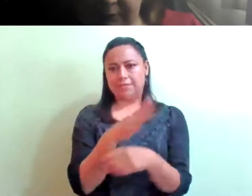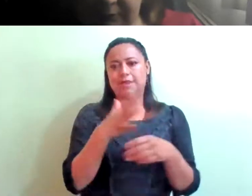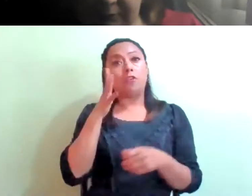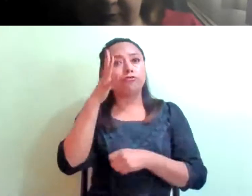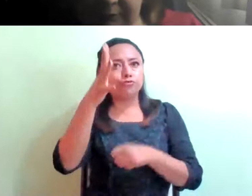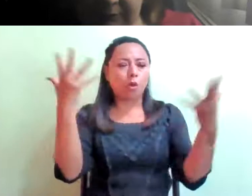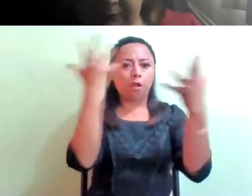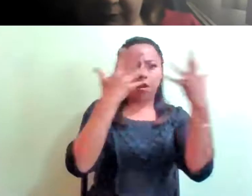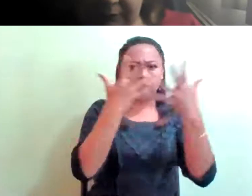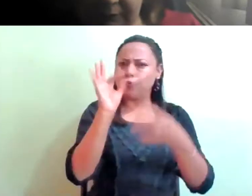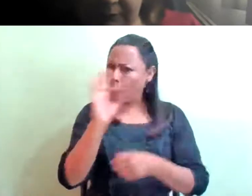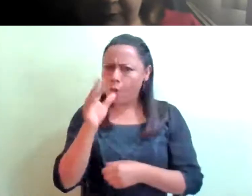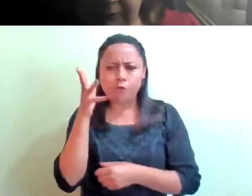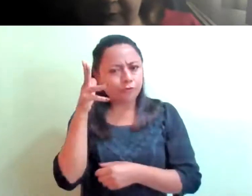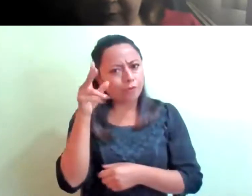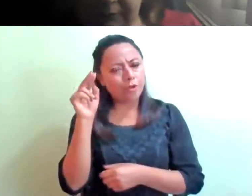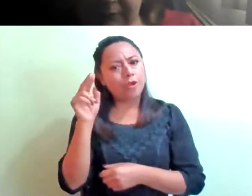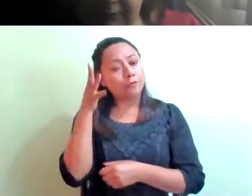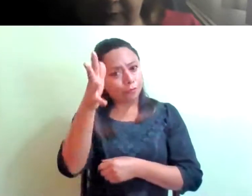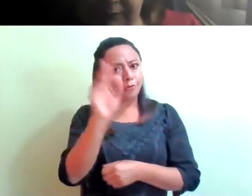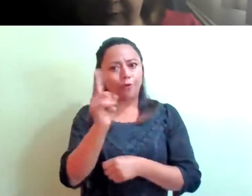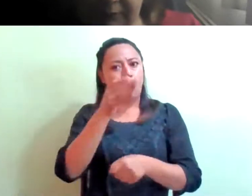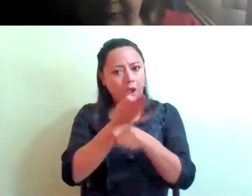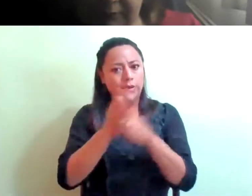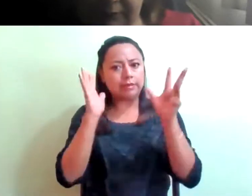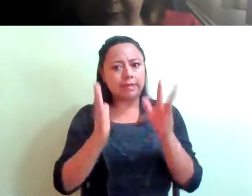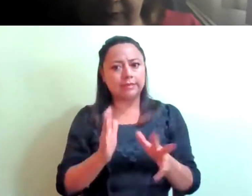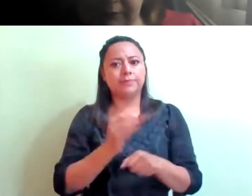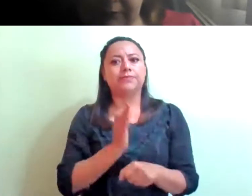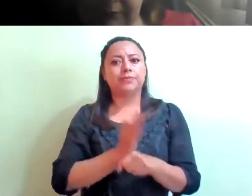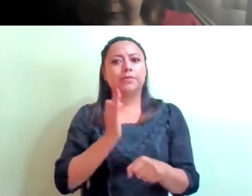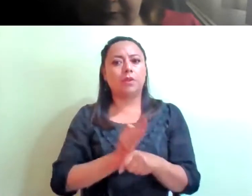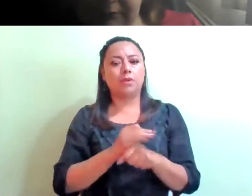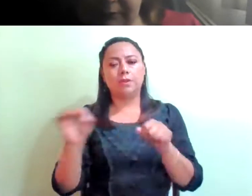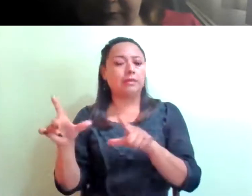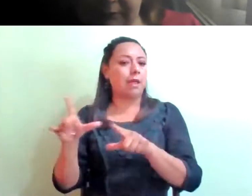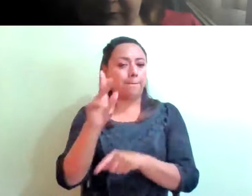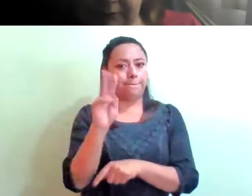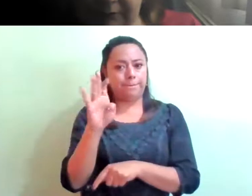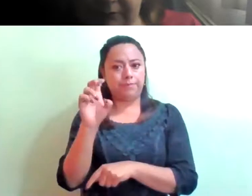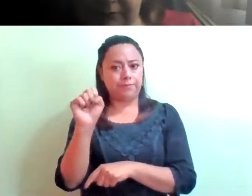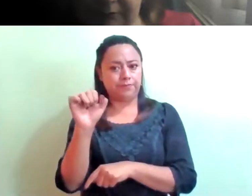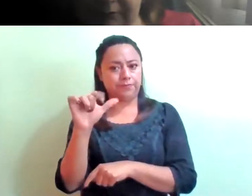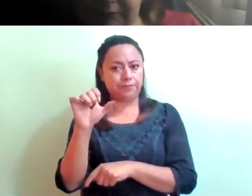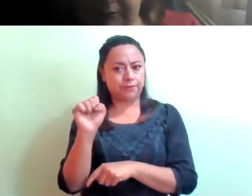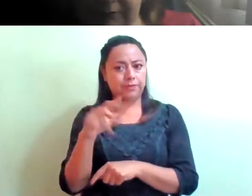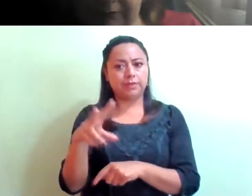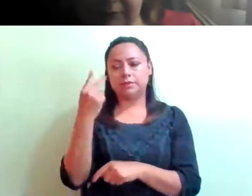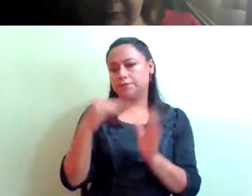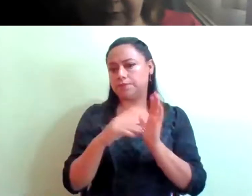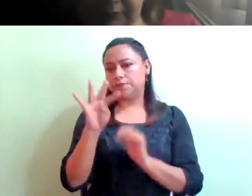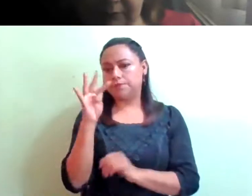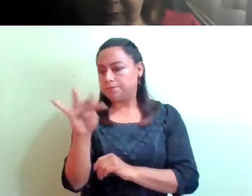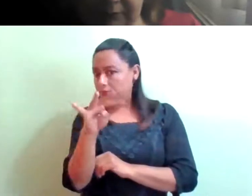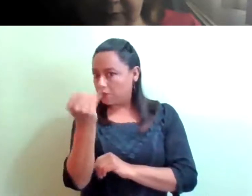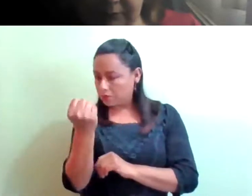viendo un proceso de sequía que no se había presentado en las presas desde 2009, y hay cortes ya en 11 alcaldías de la